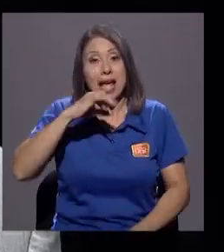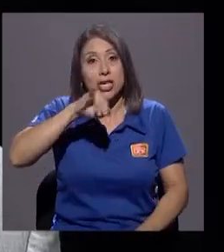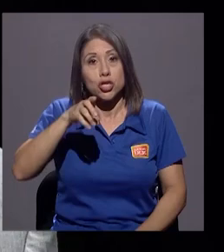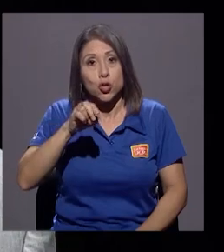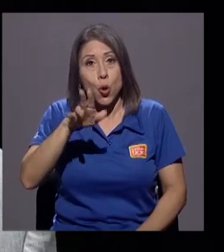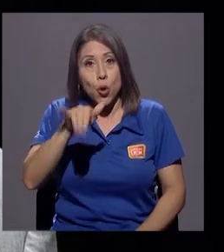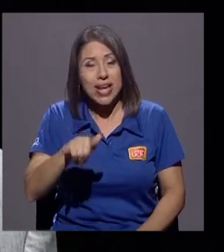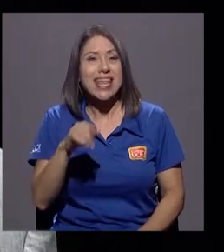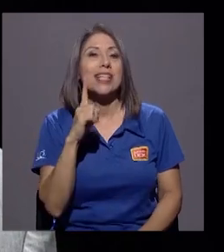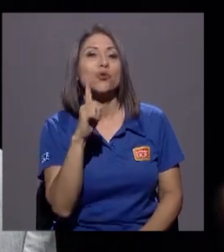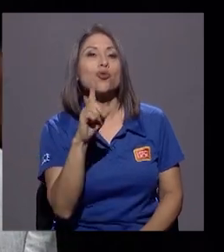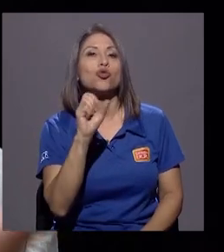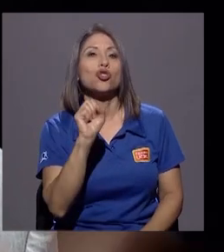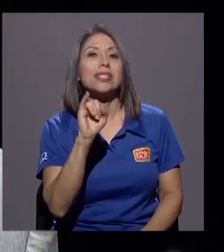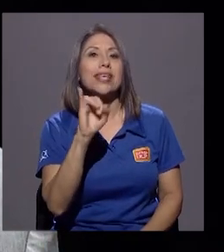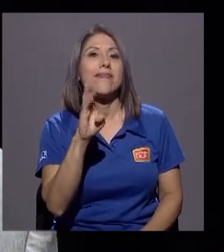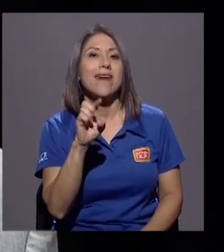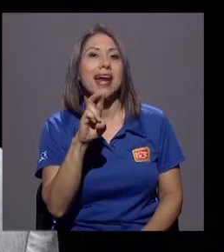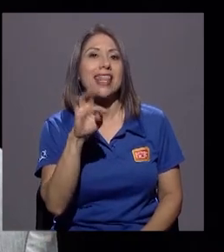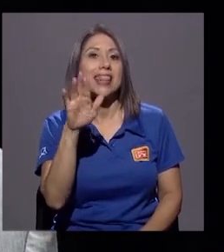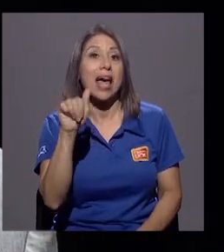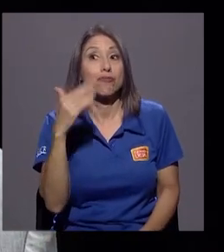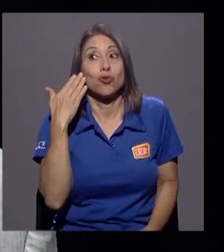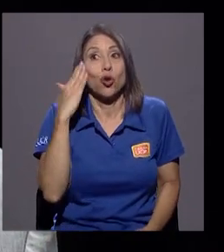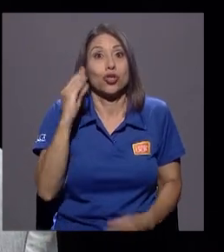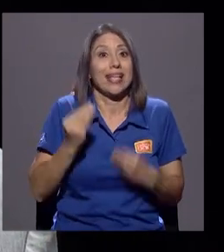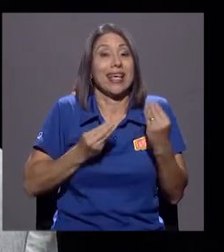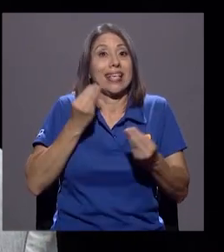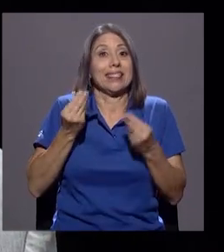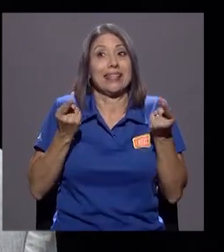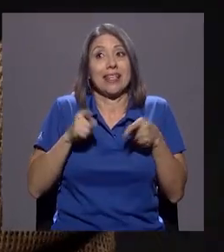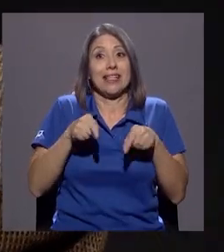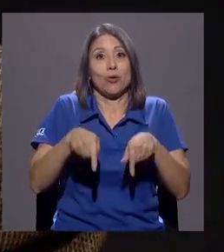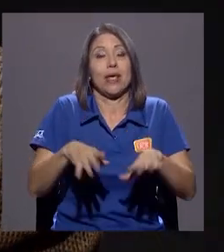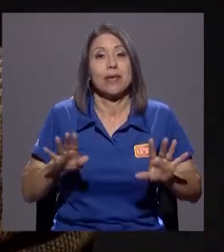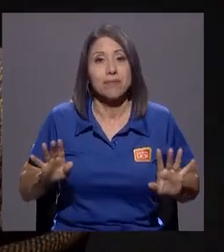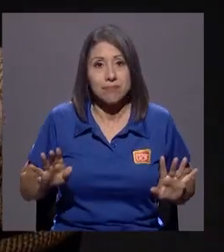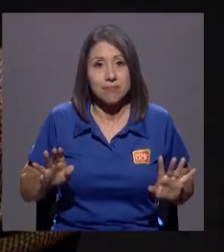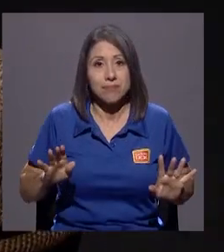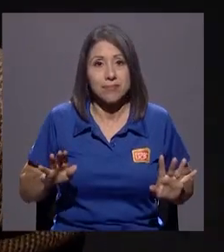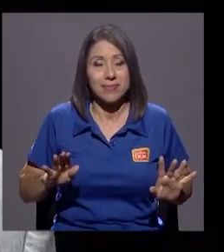sé qué hace aquí bueno terminó decantándose por